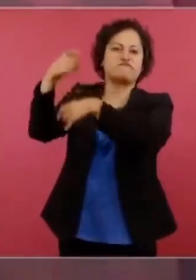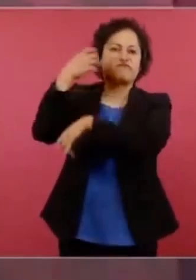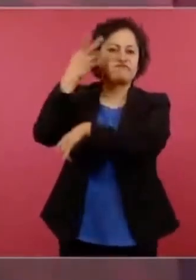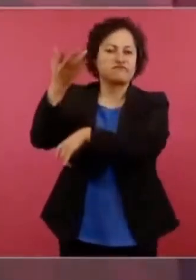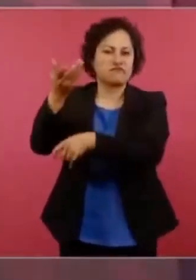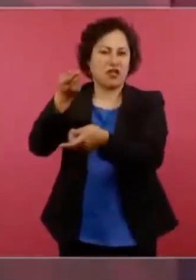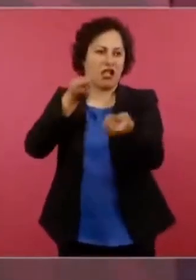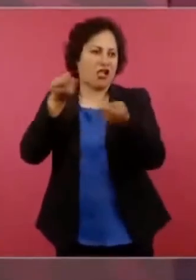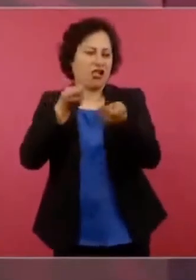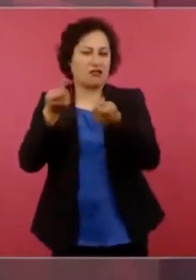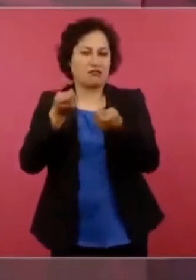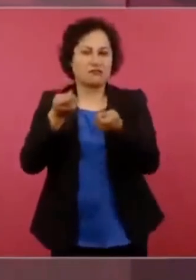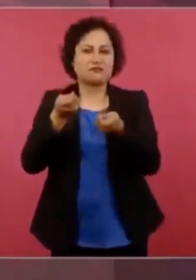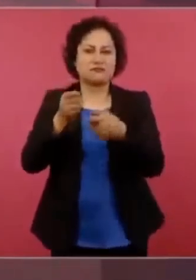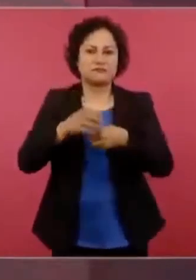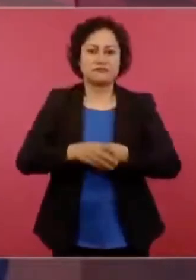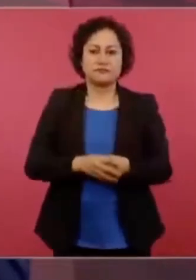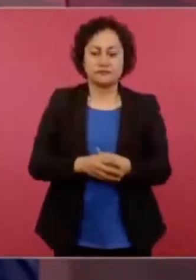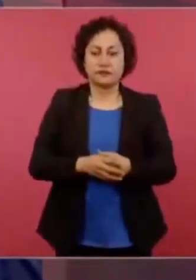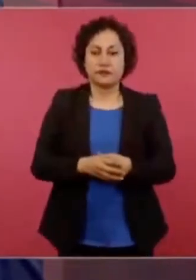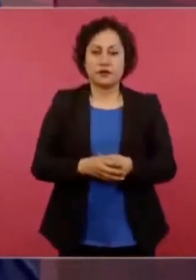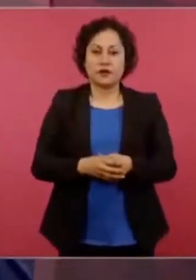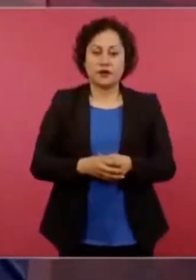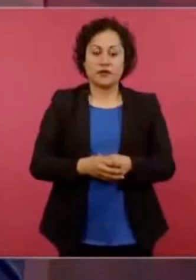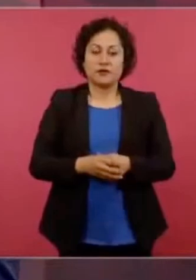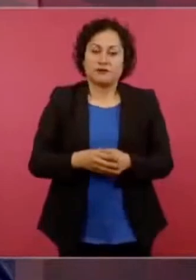y muy pocos haciendo periodismo.